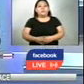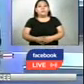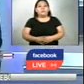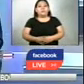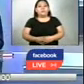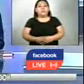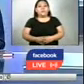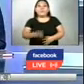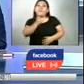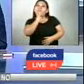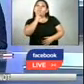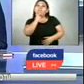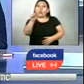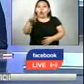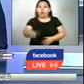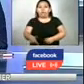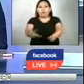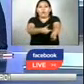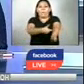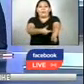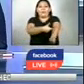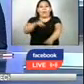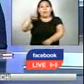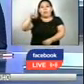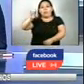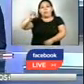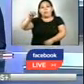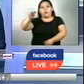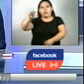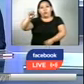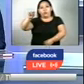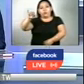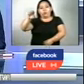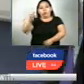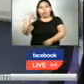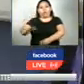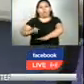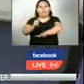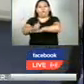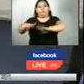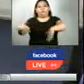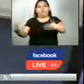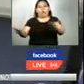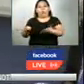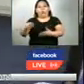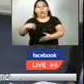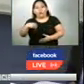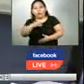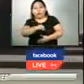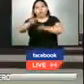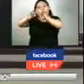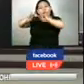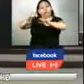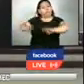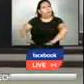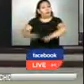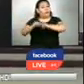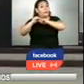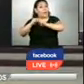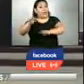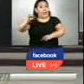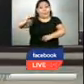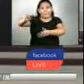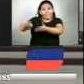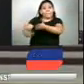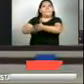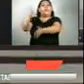Y este viernes el Hospital de Diagnóstico inauguró su programa de residencia de medicina interna, convirtiéndose en el primer